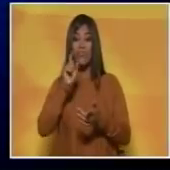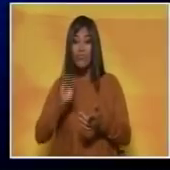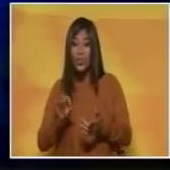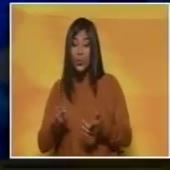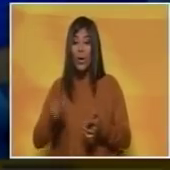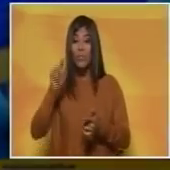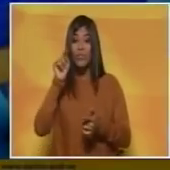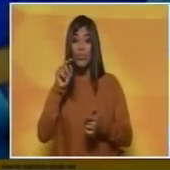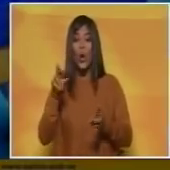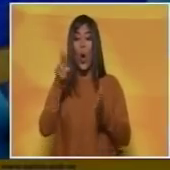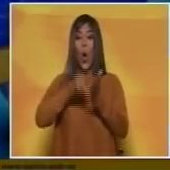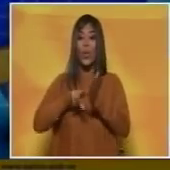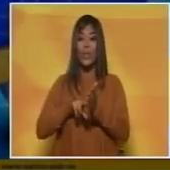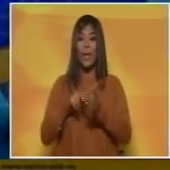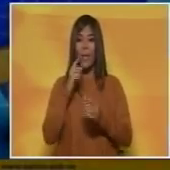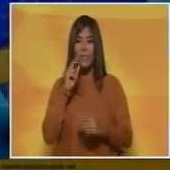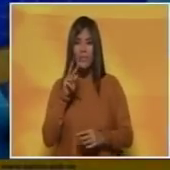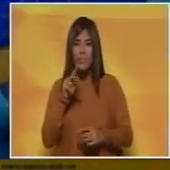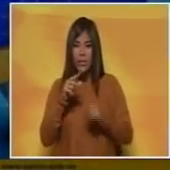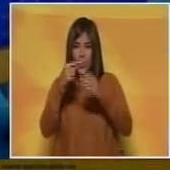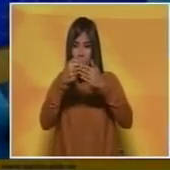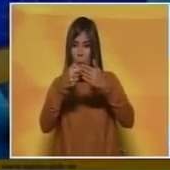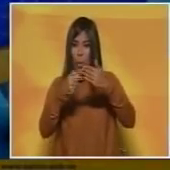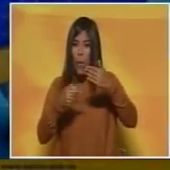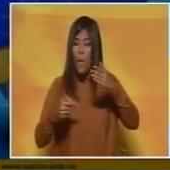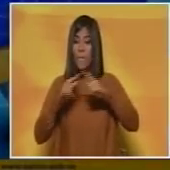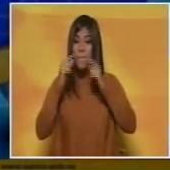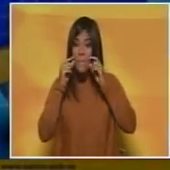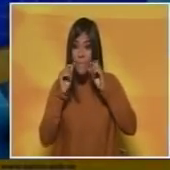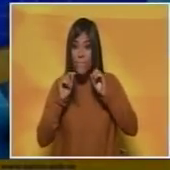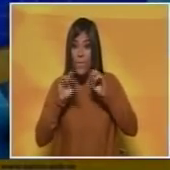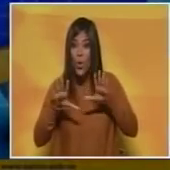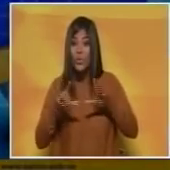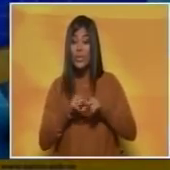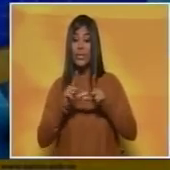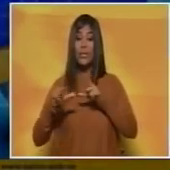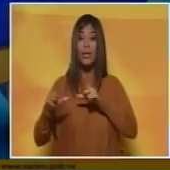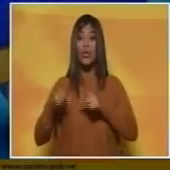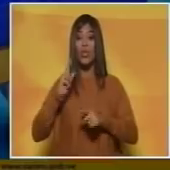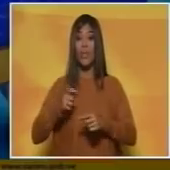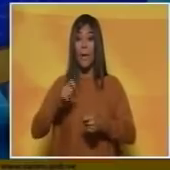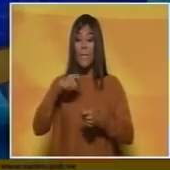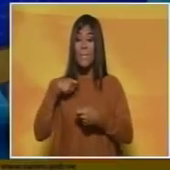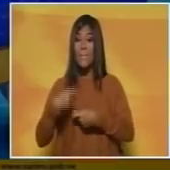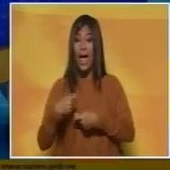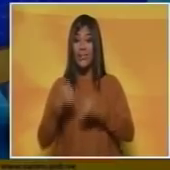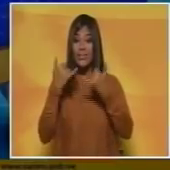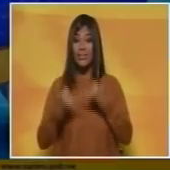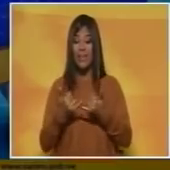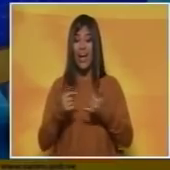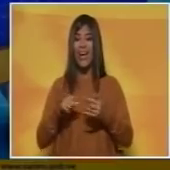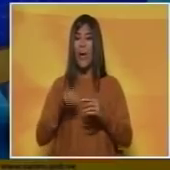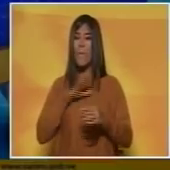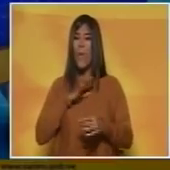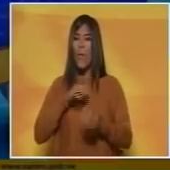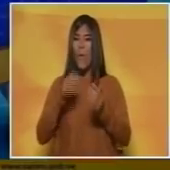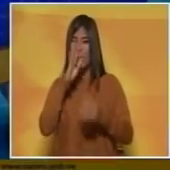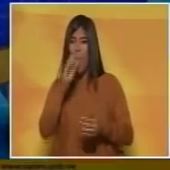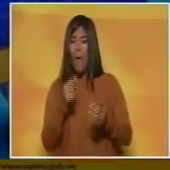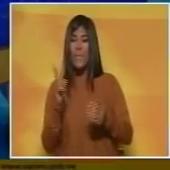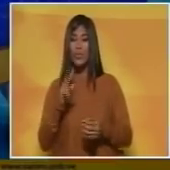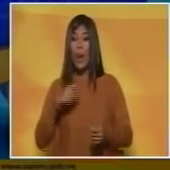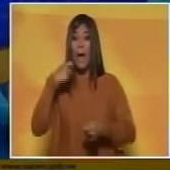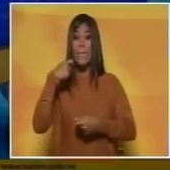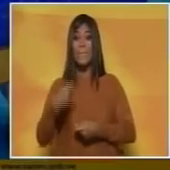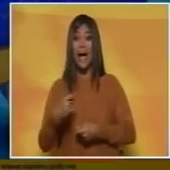el trámite a ratificar, estarán disponibles inmediatamente. Después deberá pagar en línea mediante el biopago del Banco de Venezuela, seleccionando la